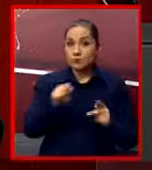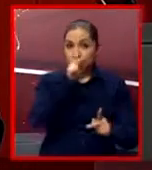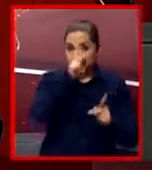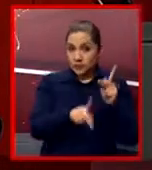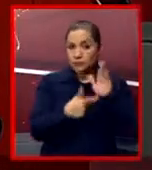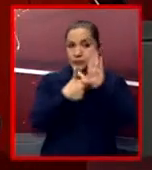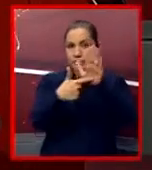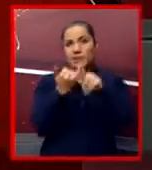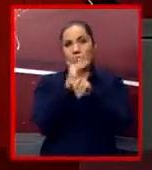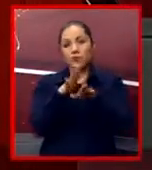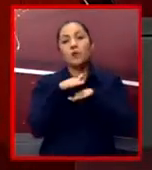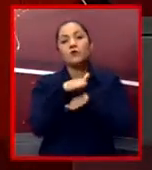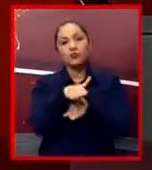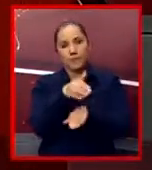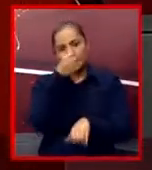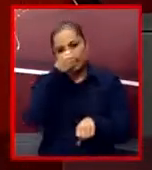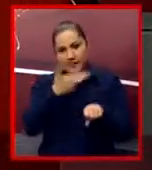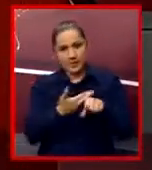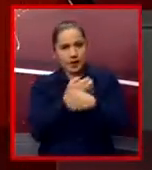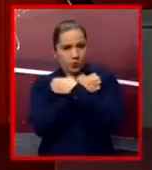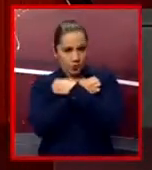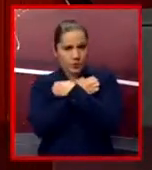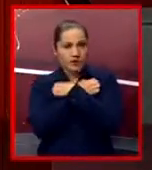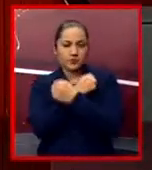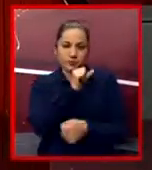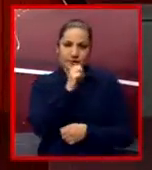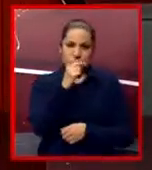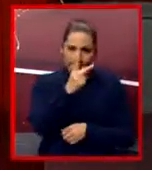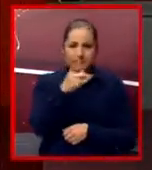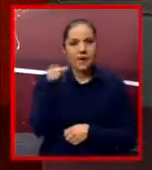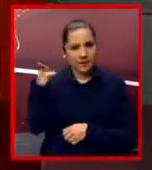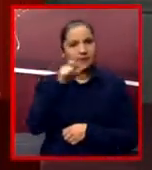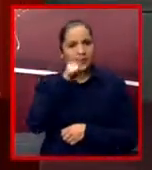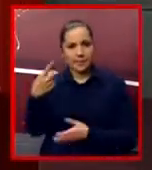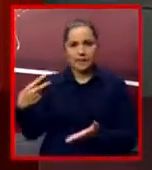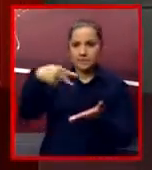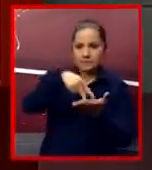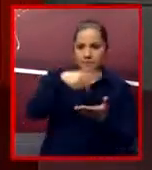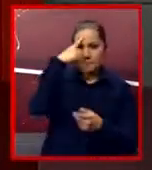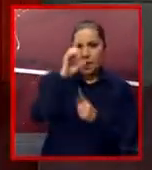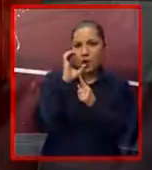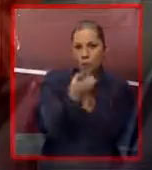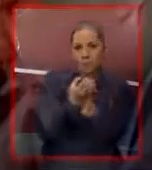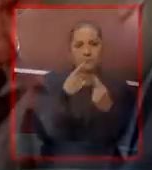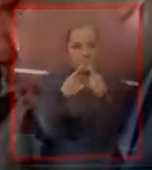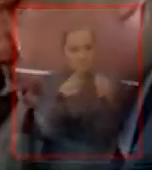de la educación. El secretario de Educación Pública compareció ante comisiones del Senado. Ya le platicamos.